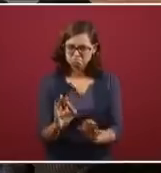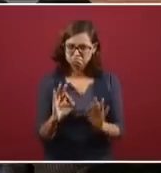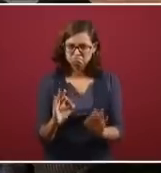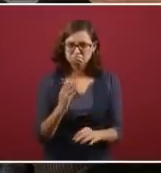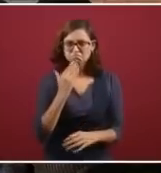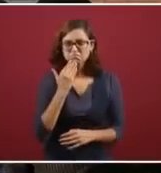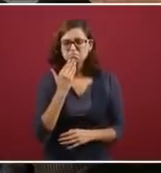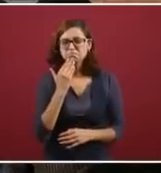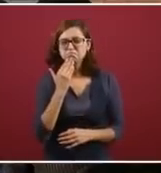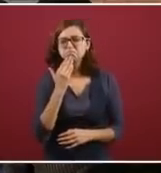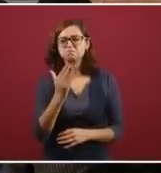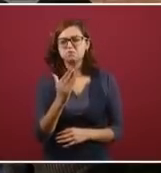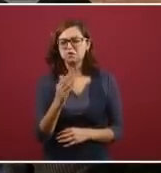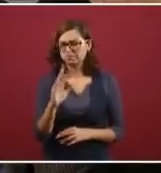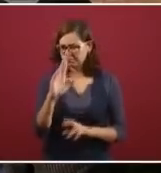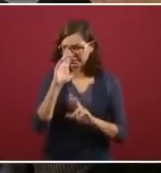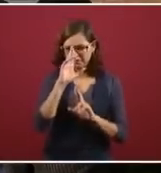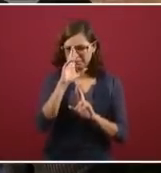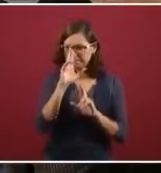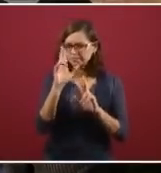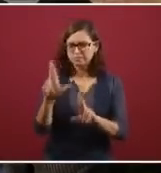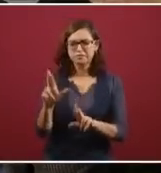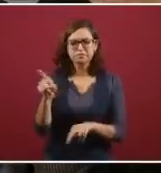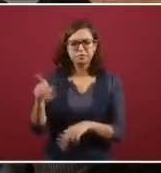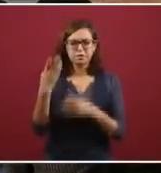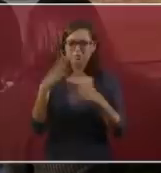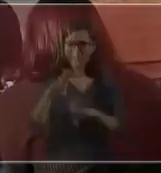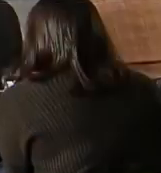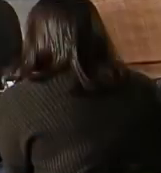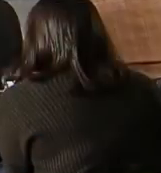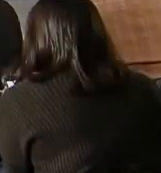la decisión del Banco de México,